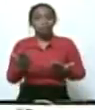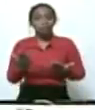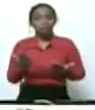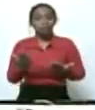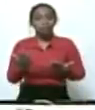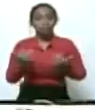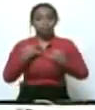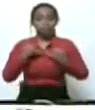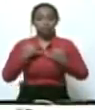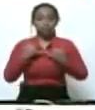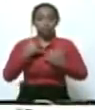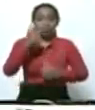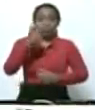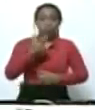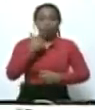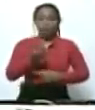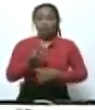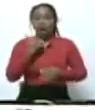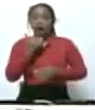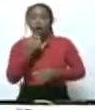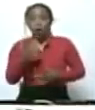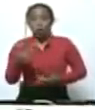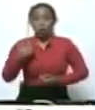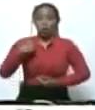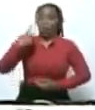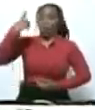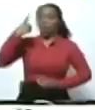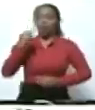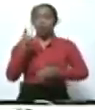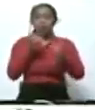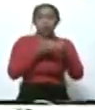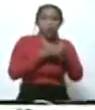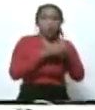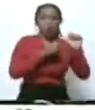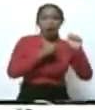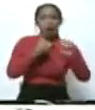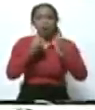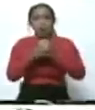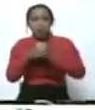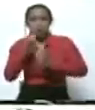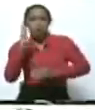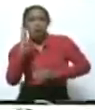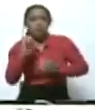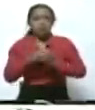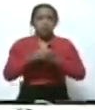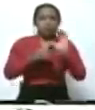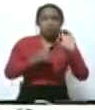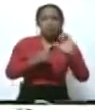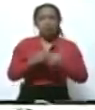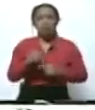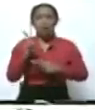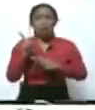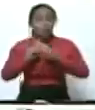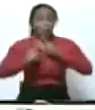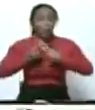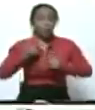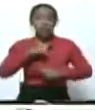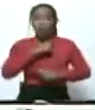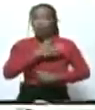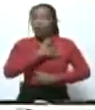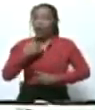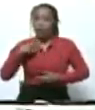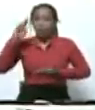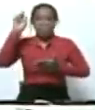esté autoproponiendo o uno se autodenomine de un grupo A, B, C. Son las cosas que nosotros queremos